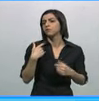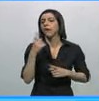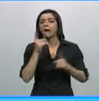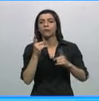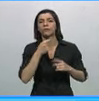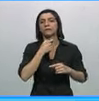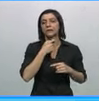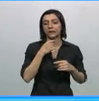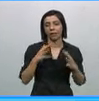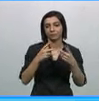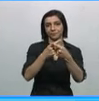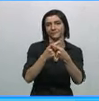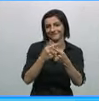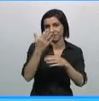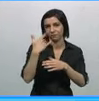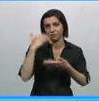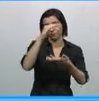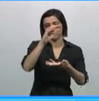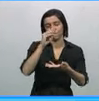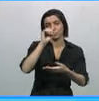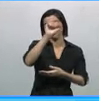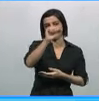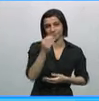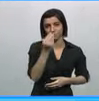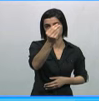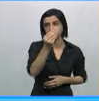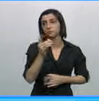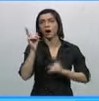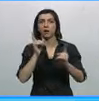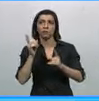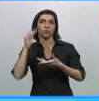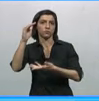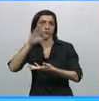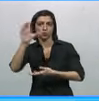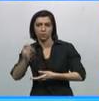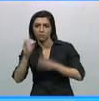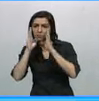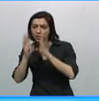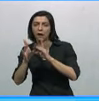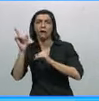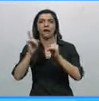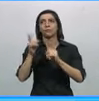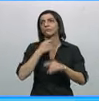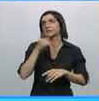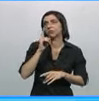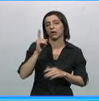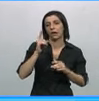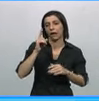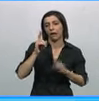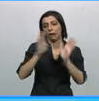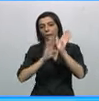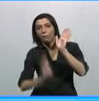liguilla pre-Libertadores está tratando de llegar a la Sudamericana, y el que no, para salvarse del descenso. Y bueno,